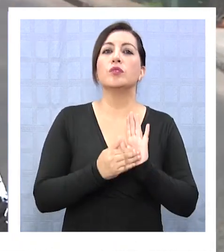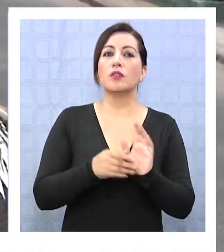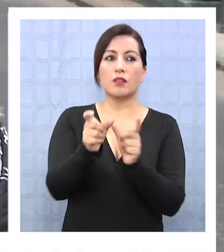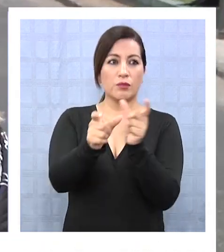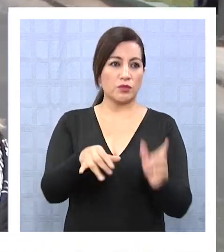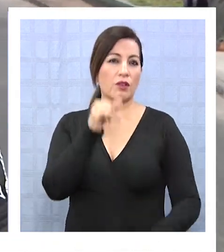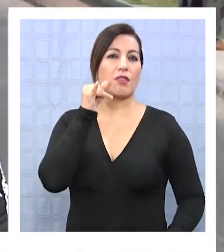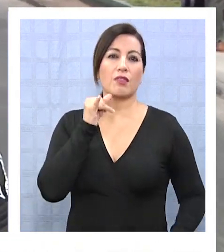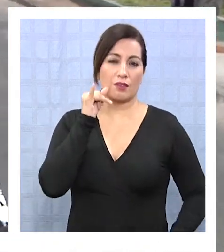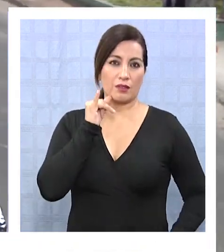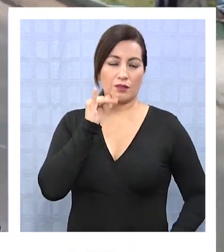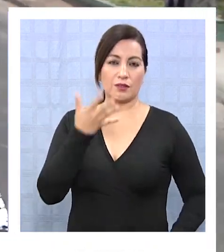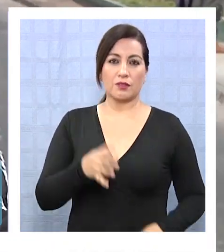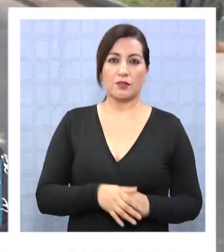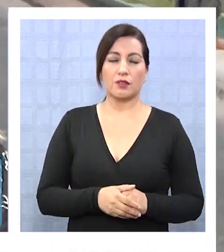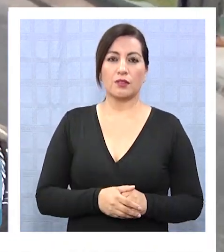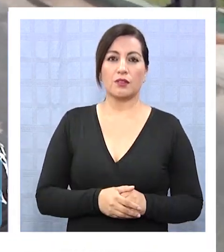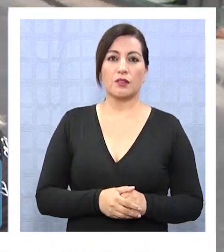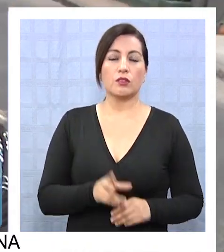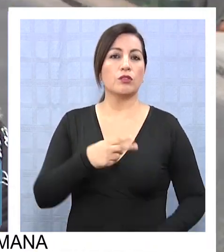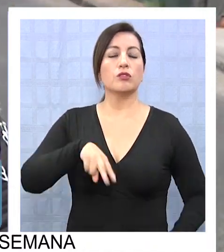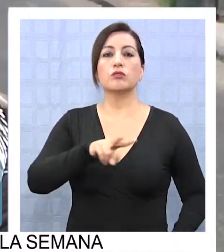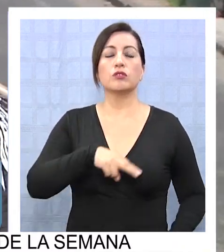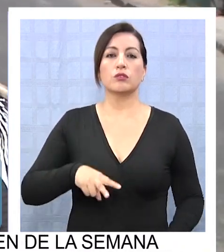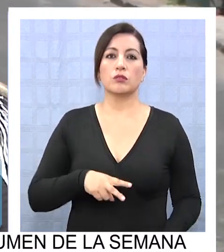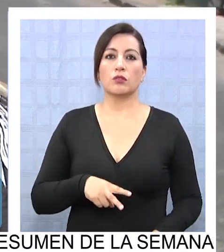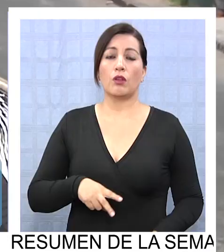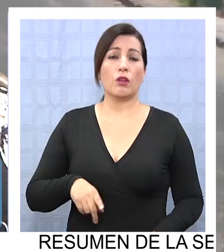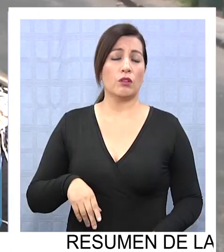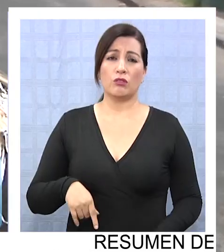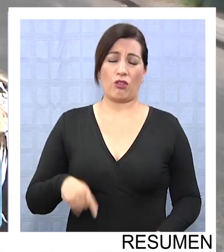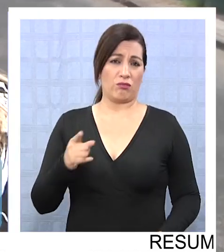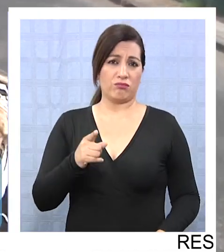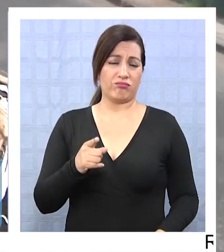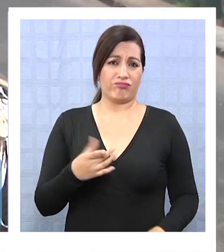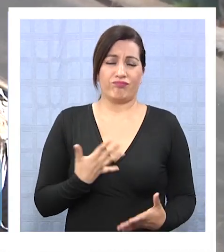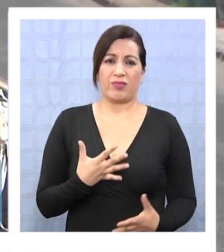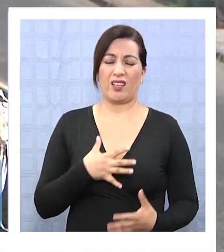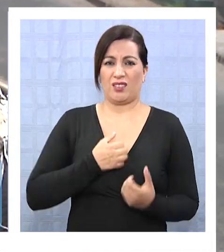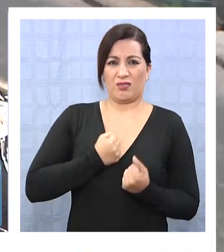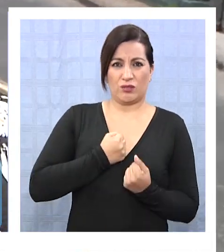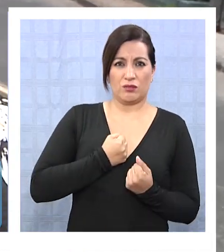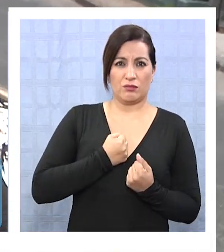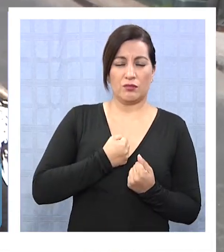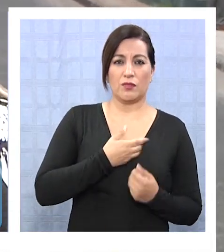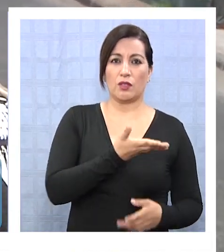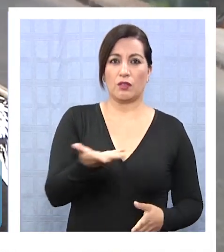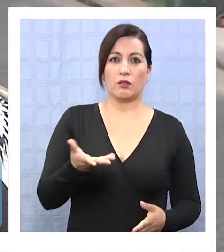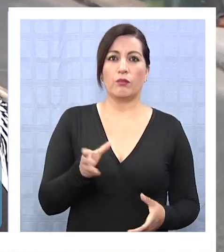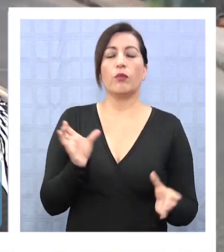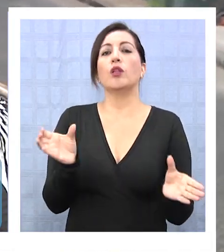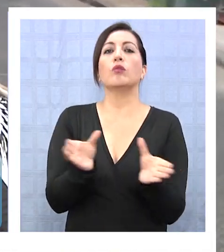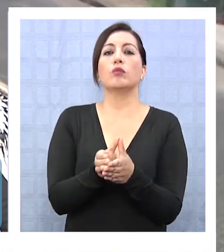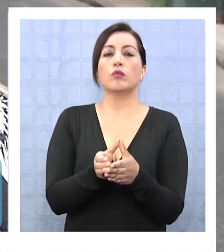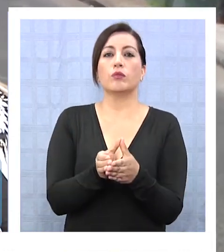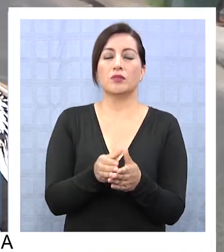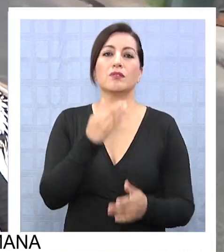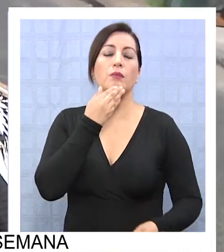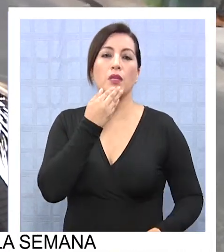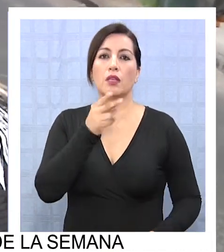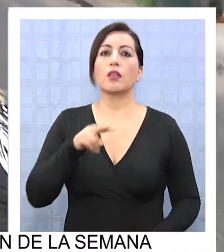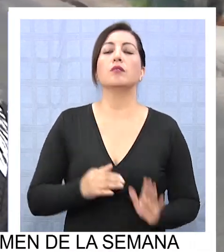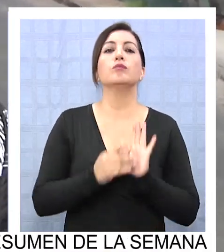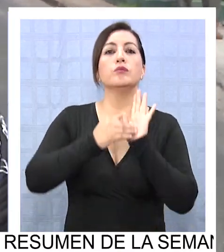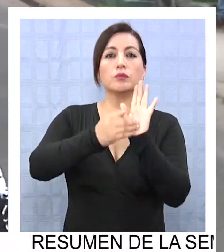toda la comunidad iquiqueña y a nuestra comunidad salesiana que nosotros no guardamos ningún rencor por las malas decisiones optadas por el equipo de gestión. Al